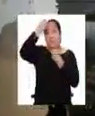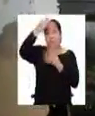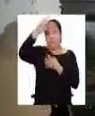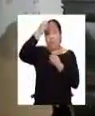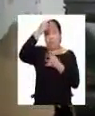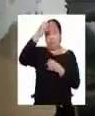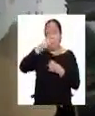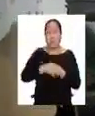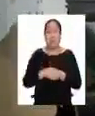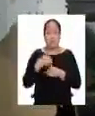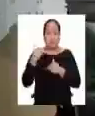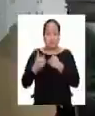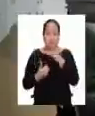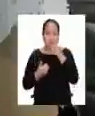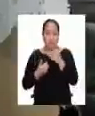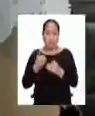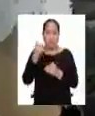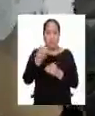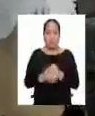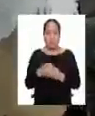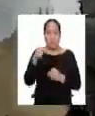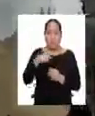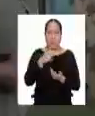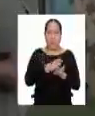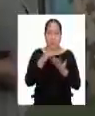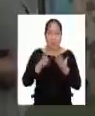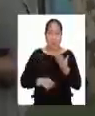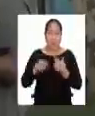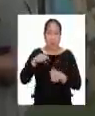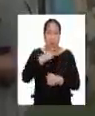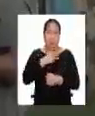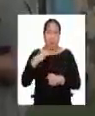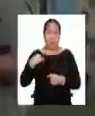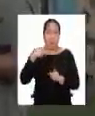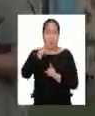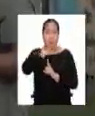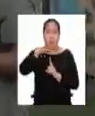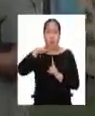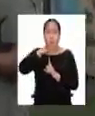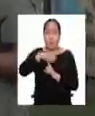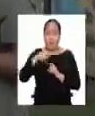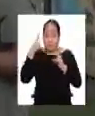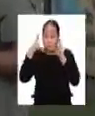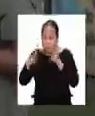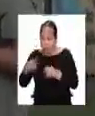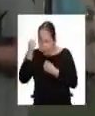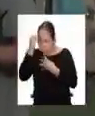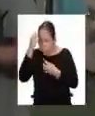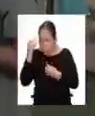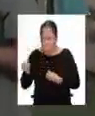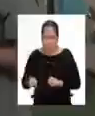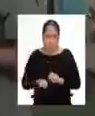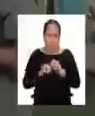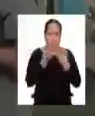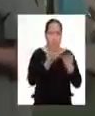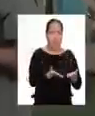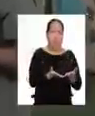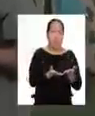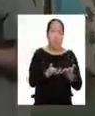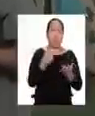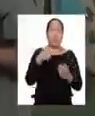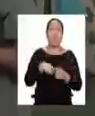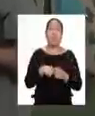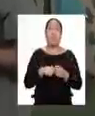periódica. Eso es algo que hacemos desde el programa Bosques en el Ministerio del Ambiente. Nosotros, una vez generamos esta información, la ponemos a disposición a través